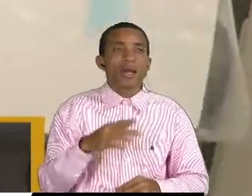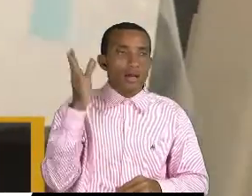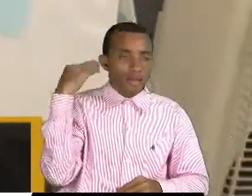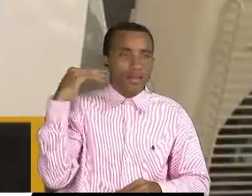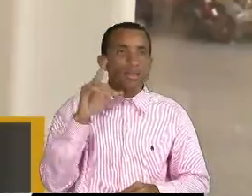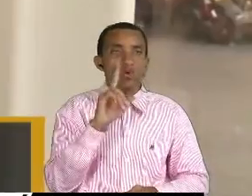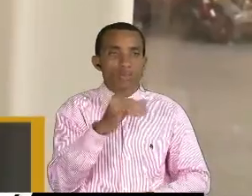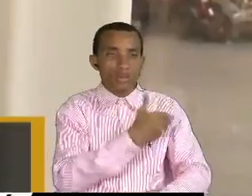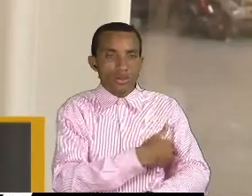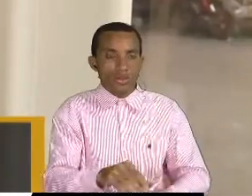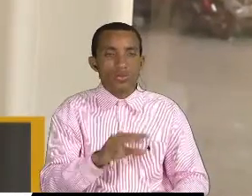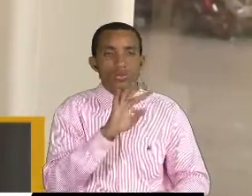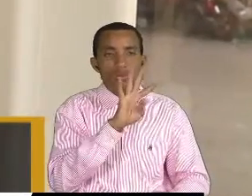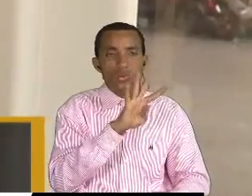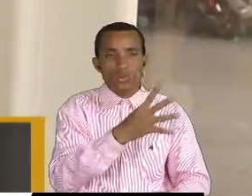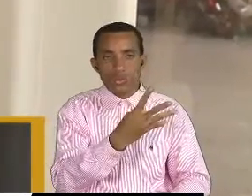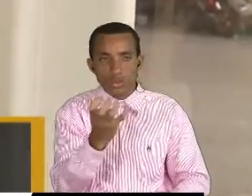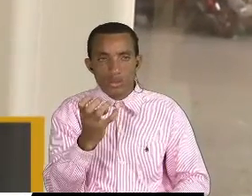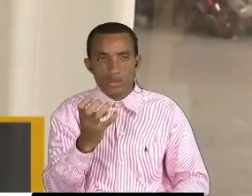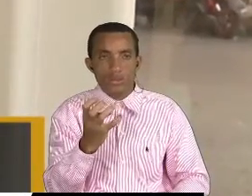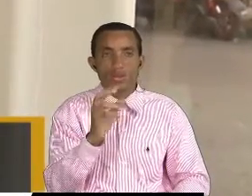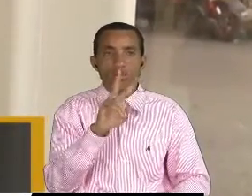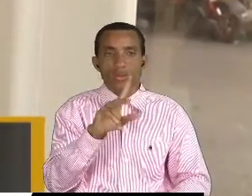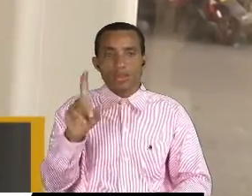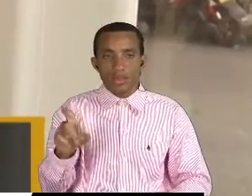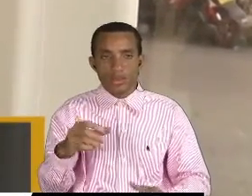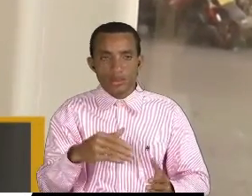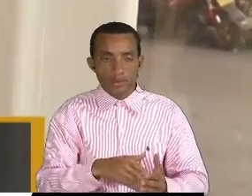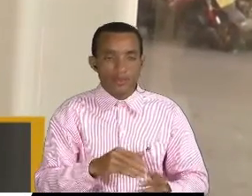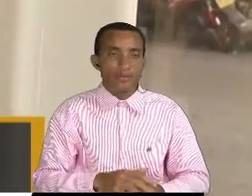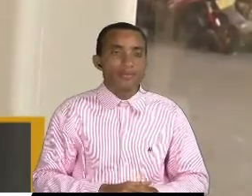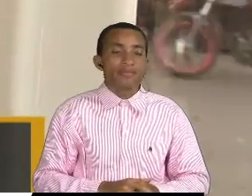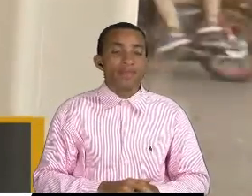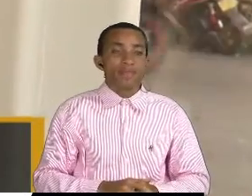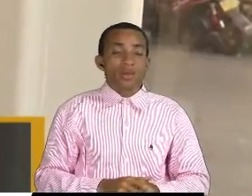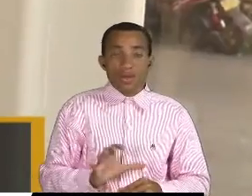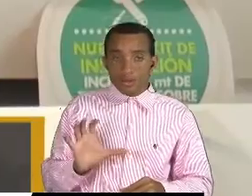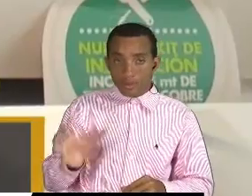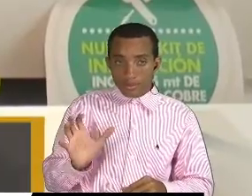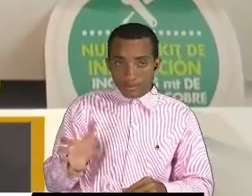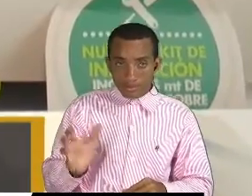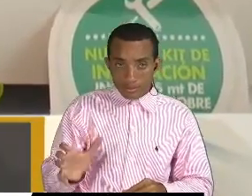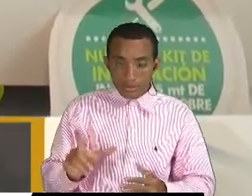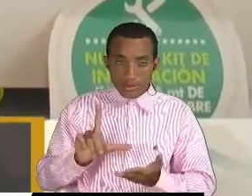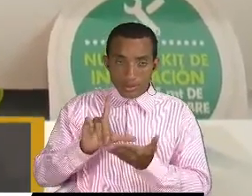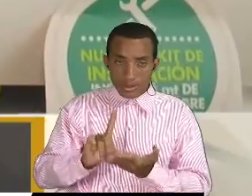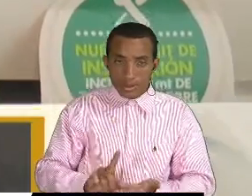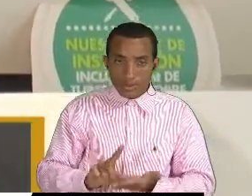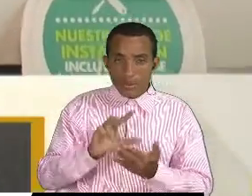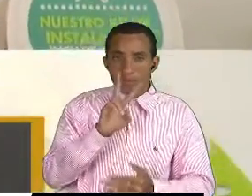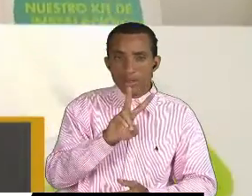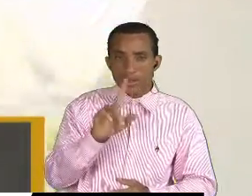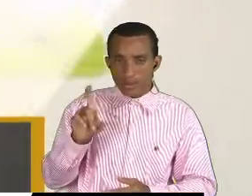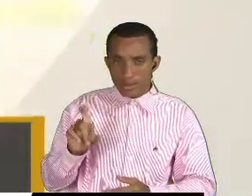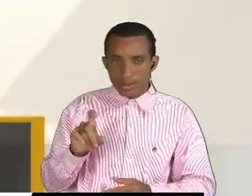1.426.000, con la promoción vale 1.297.000. Una lavadora de 26 libras, Elgin, antes valía